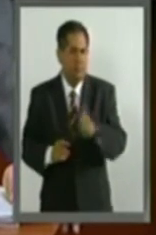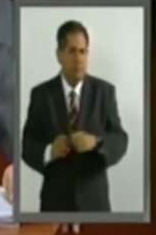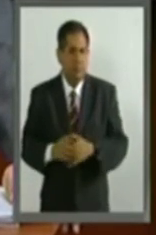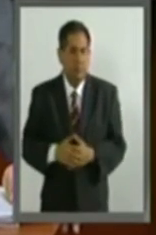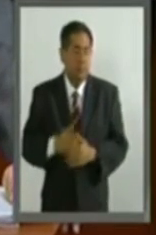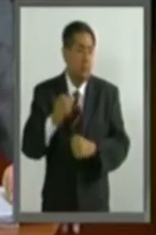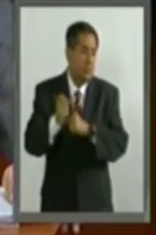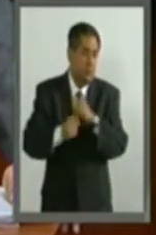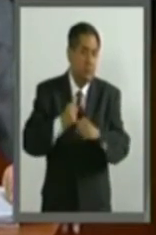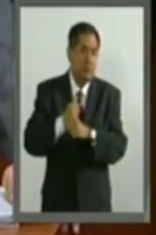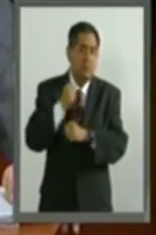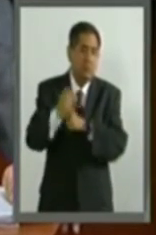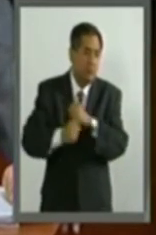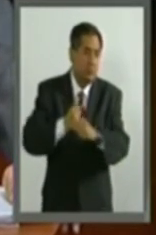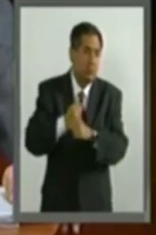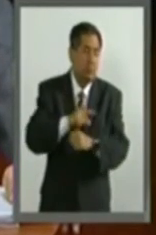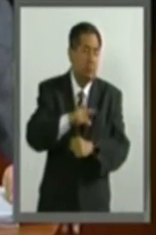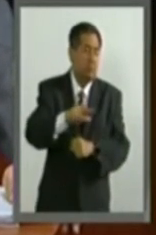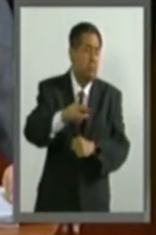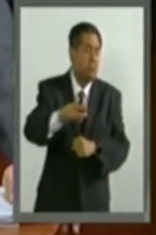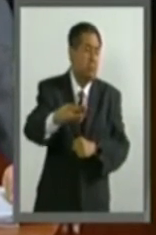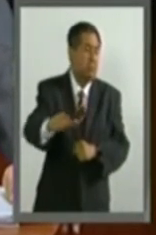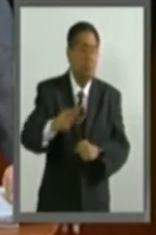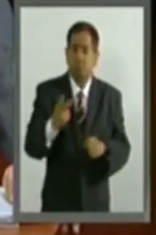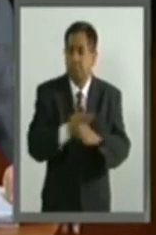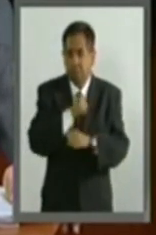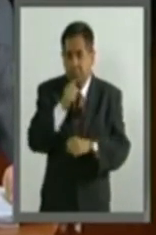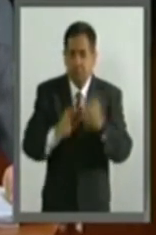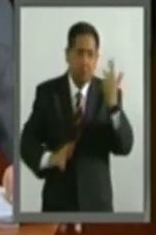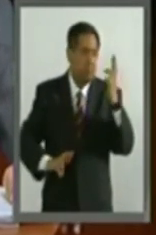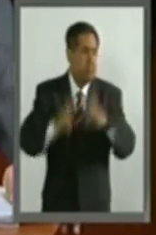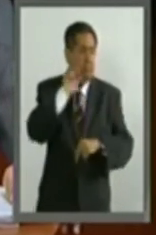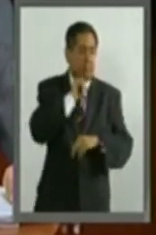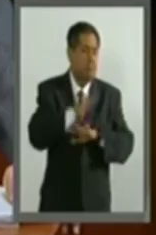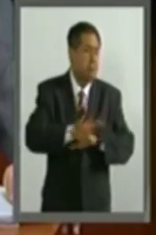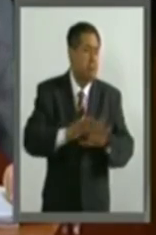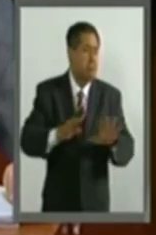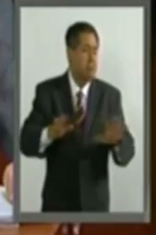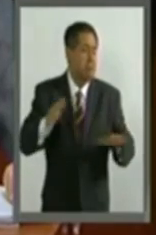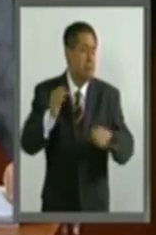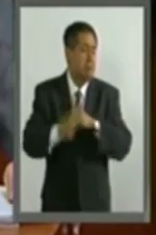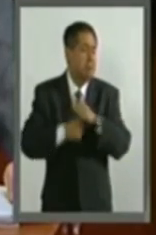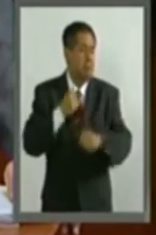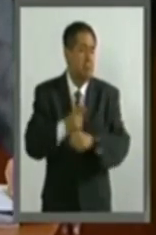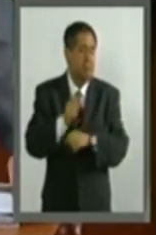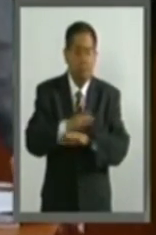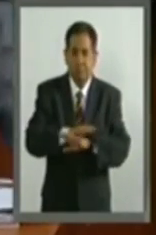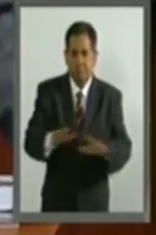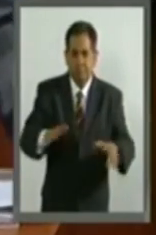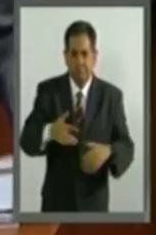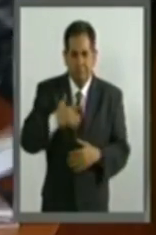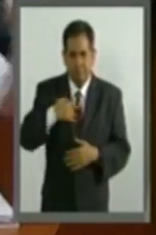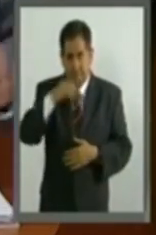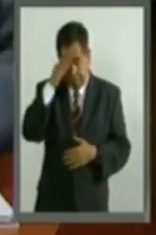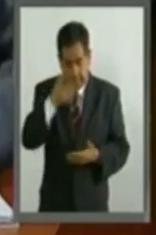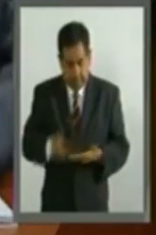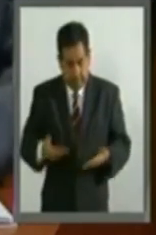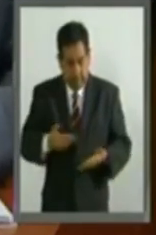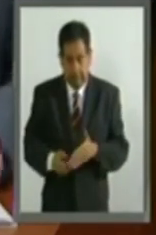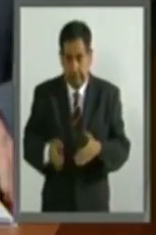pasaron los años, no se hizo, vino la revolución, pasó el siglo XX, y me parece que en el siglo